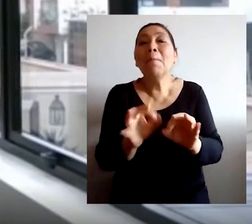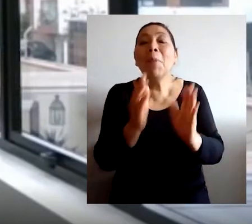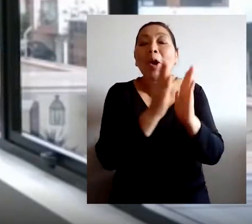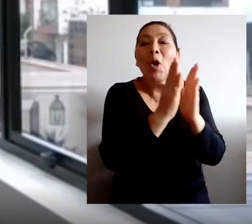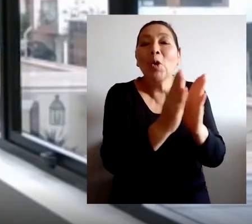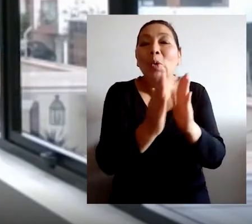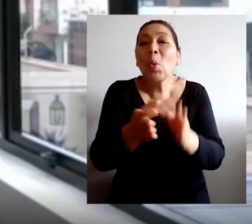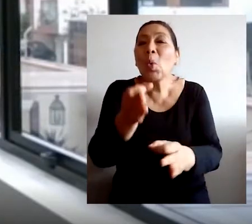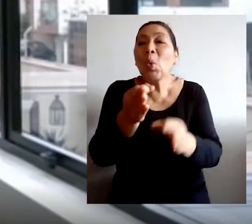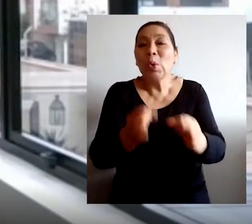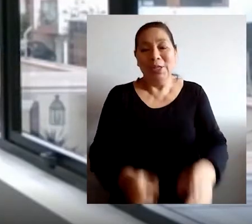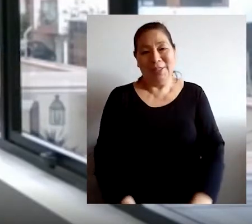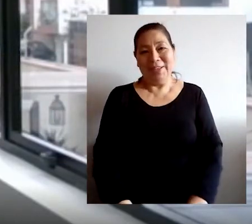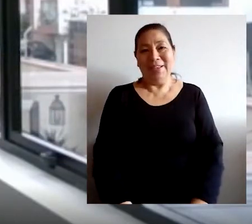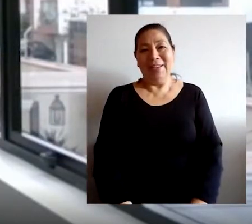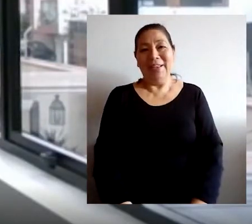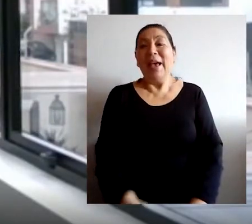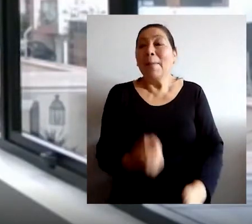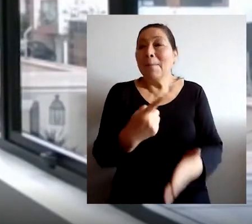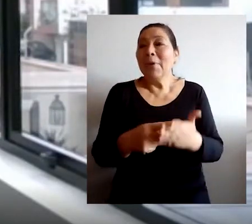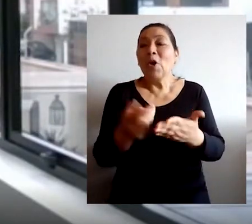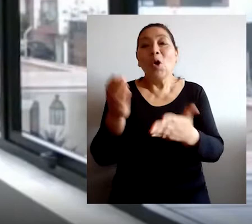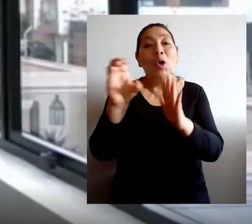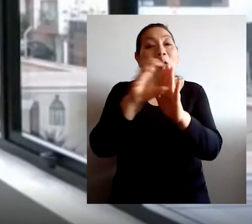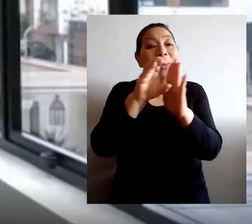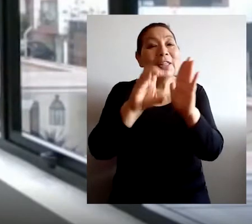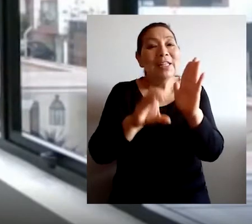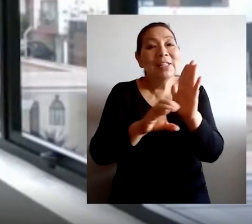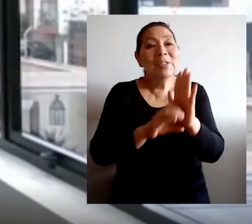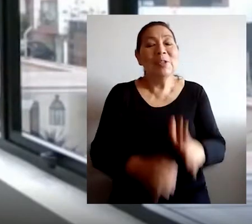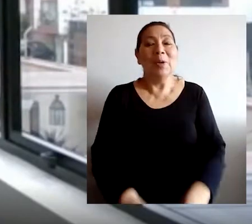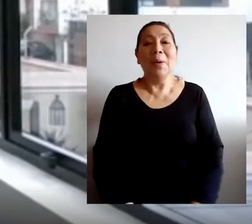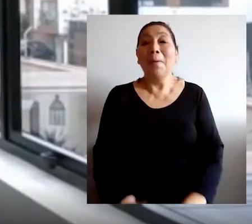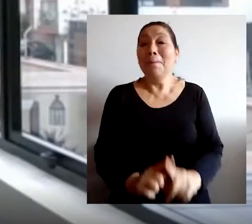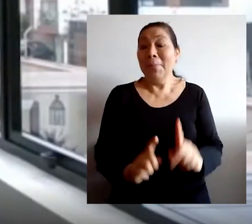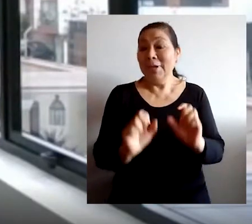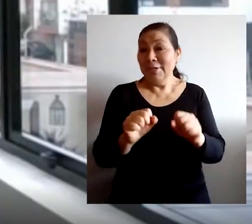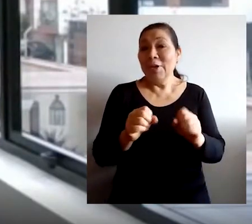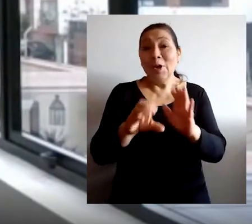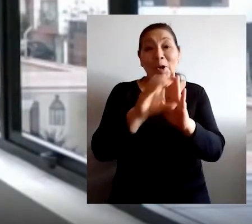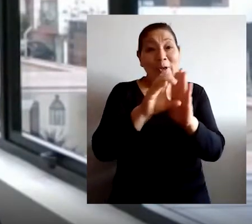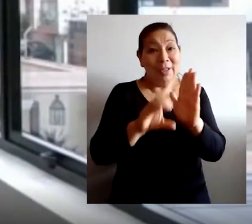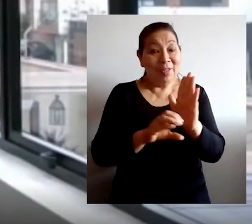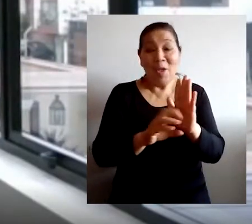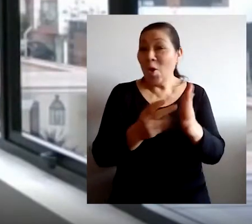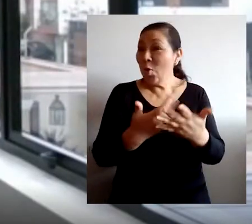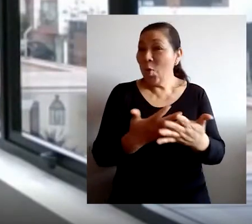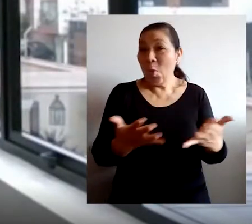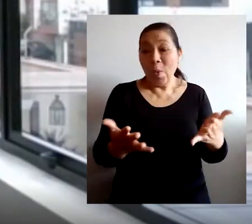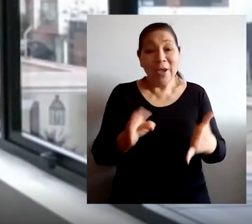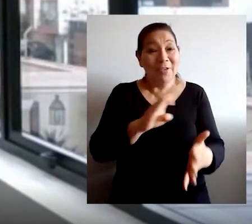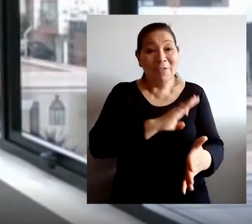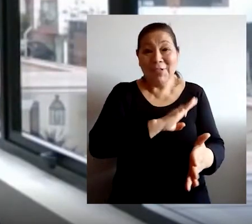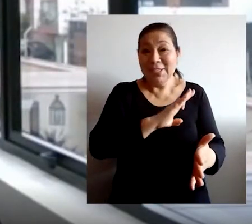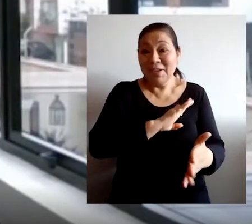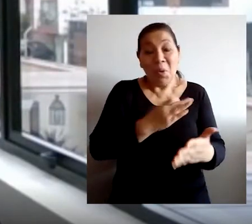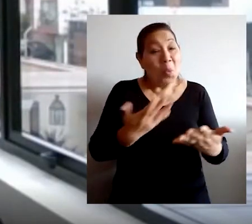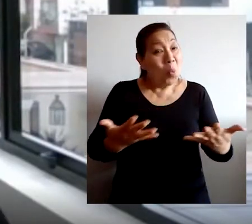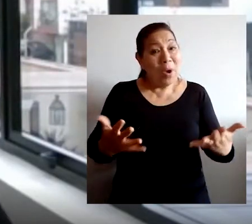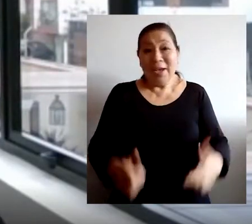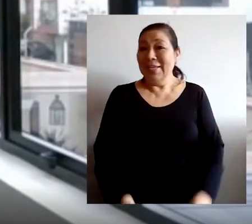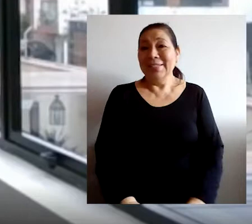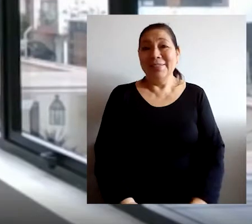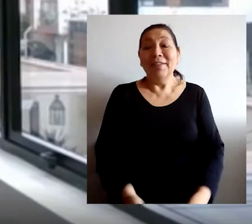un ordenamiento jurídico, que es la decisión del Constitucional. Si la decisión del Constitucional es que no ha habido confiscación, pues no ha